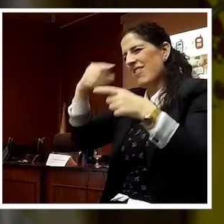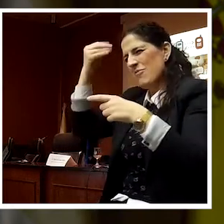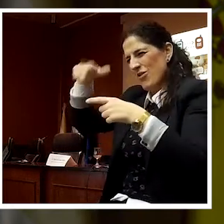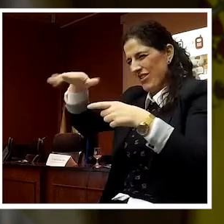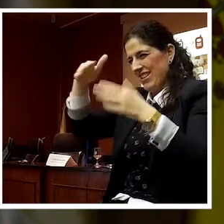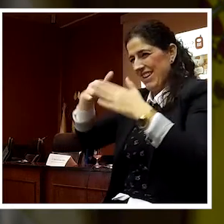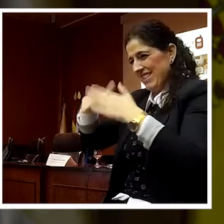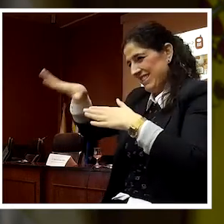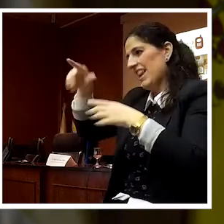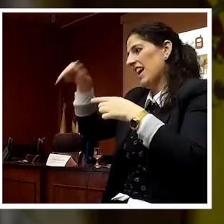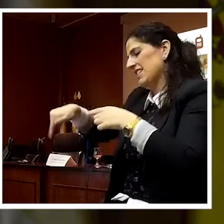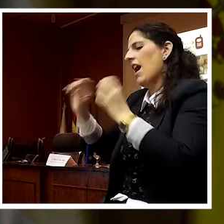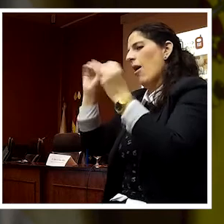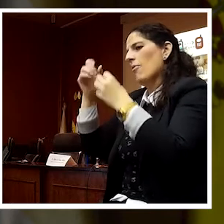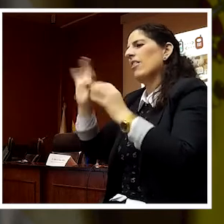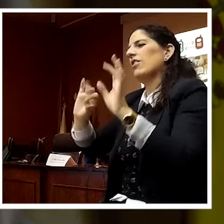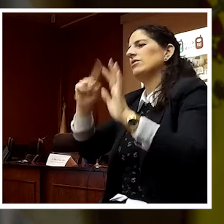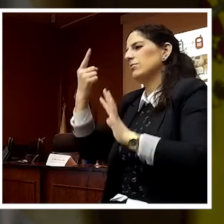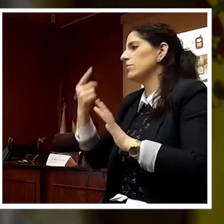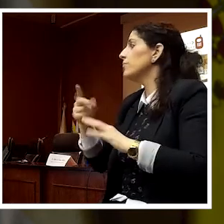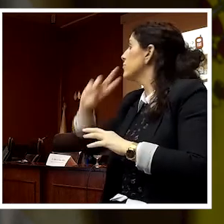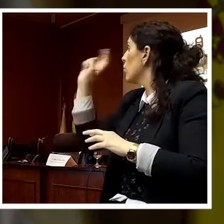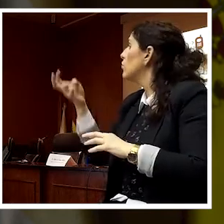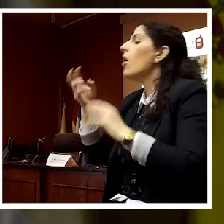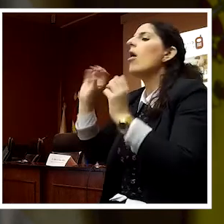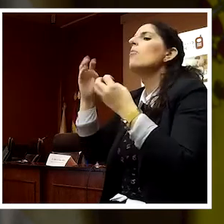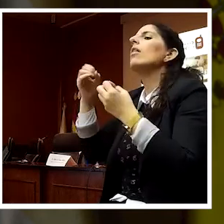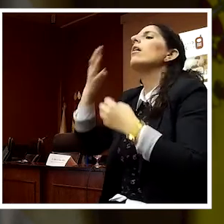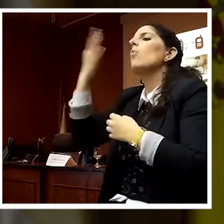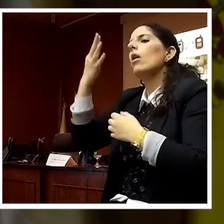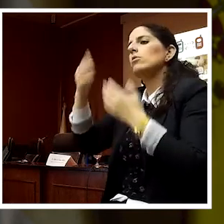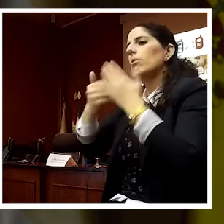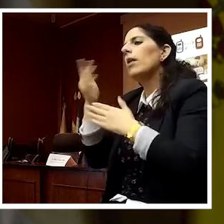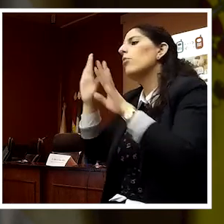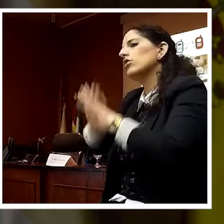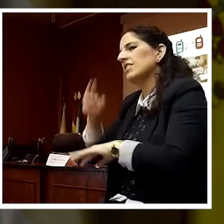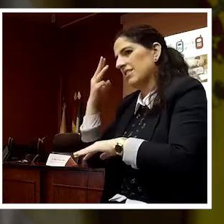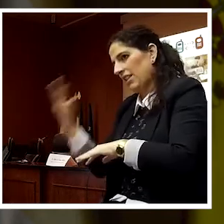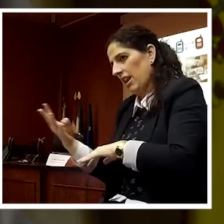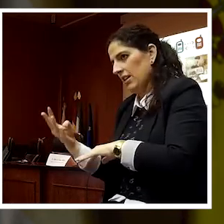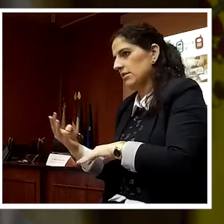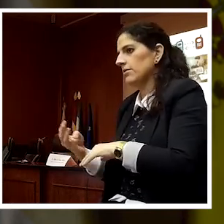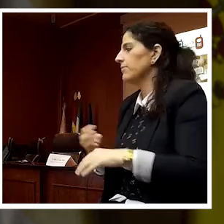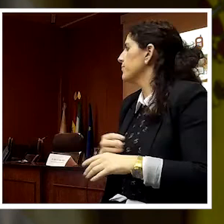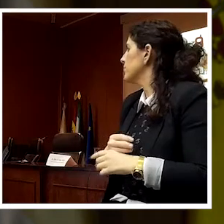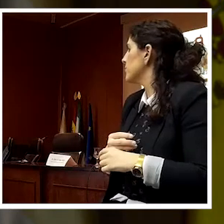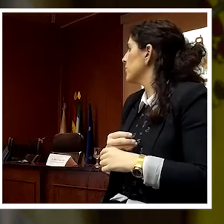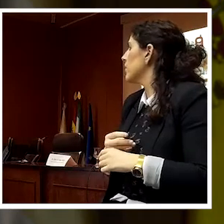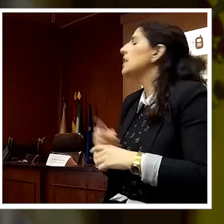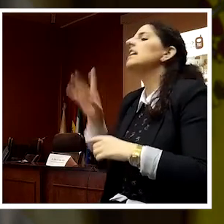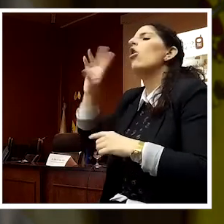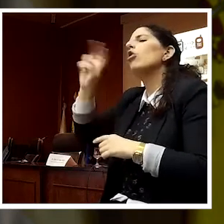el sector sur. Y 4 ambulancias de día y 3 ambulancias de noche, son las que van solo con conductor. Entonces,